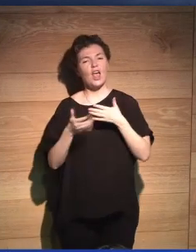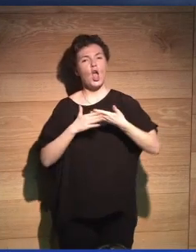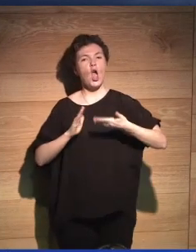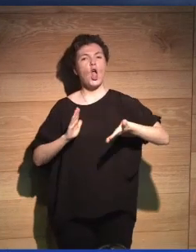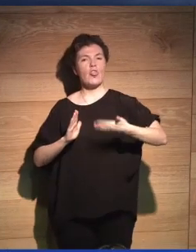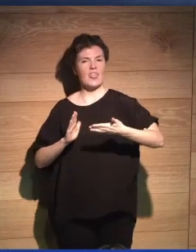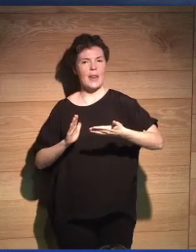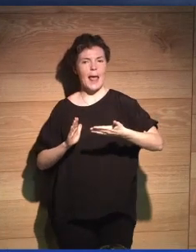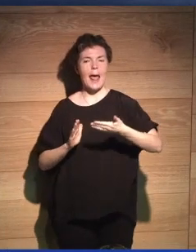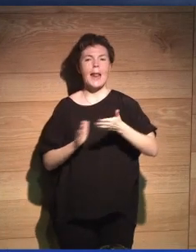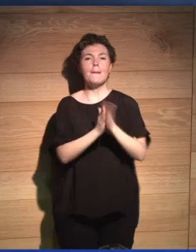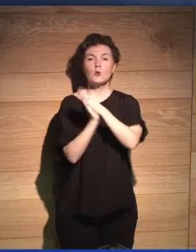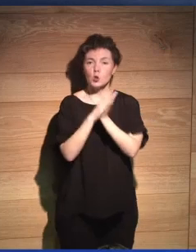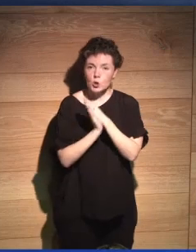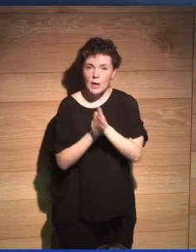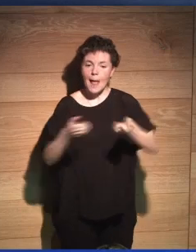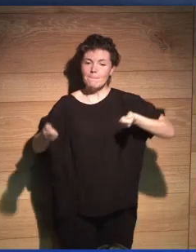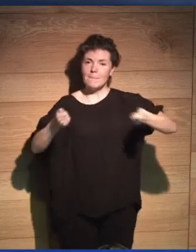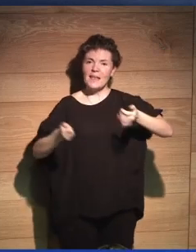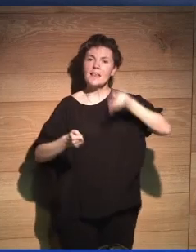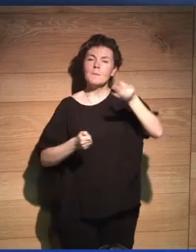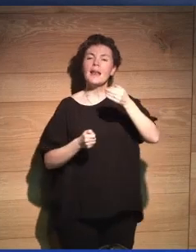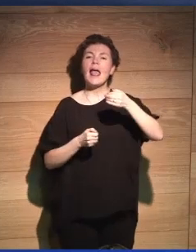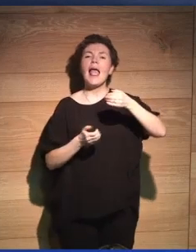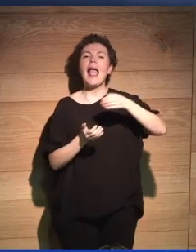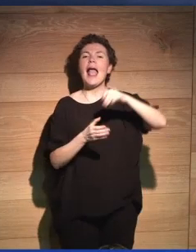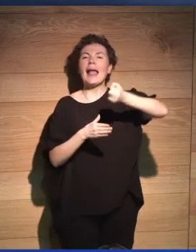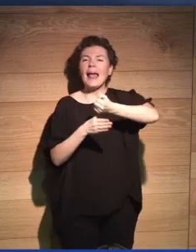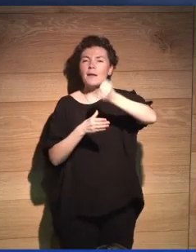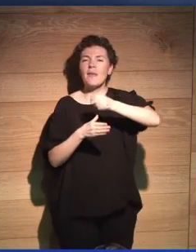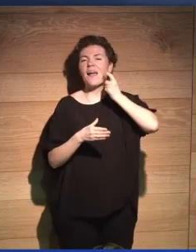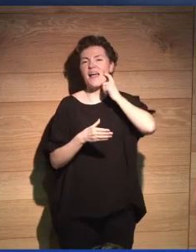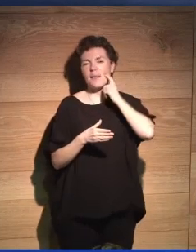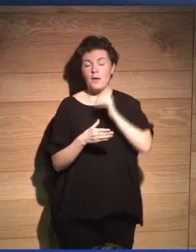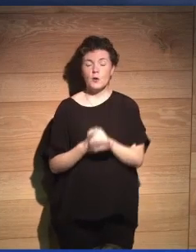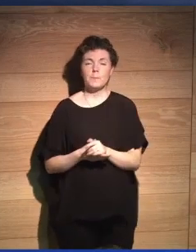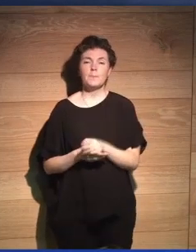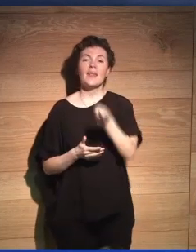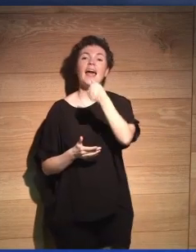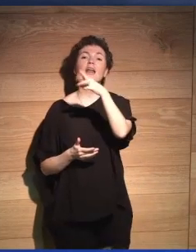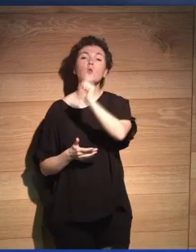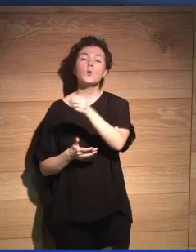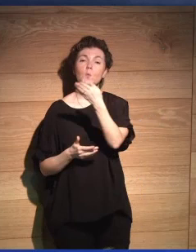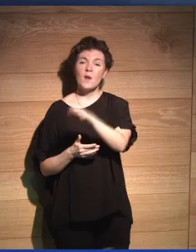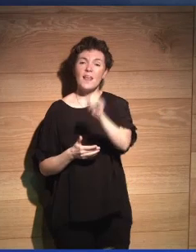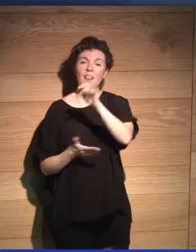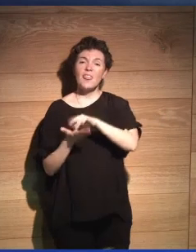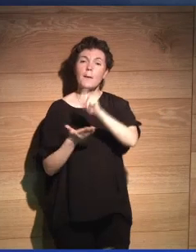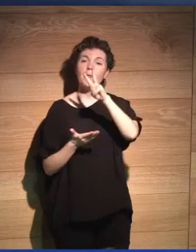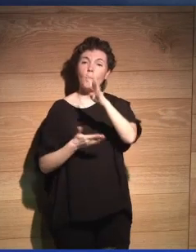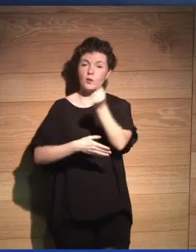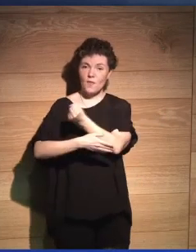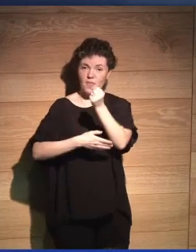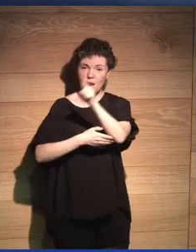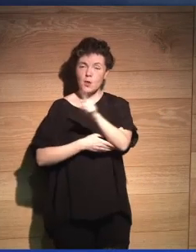cocinar paella, tortilla y crema de caramelo. Cuando Arturo murió el 24 de diciembre